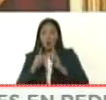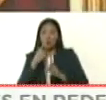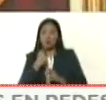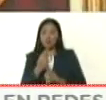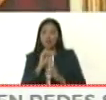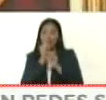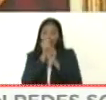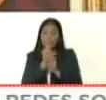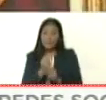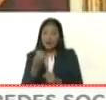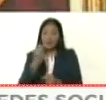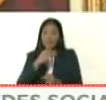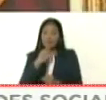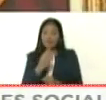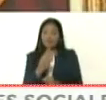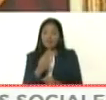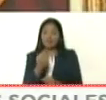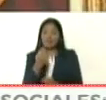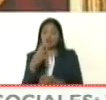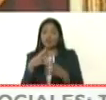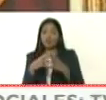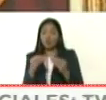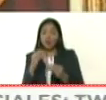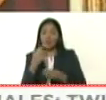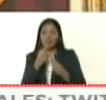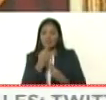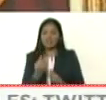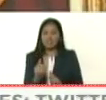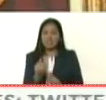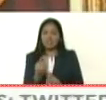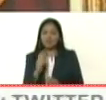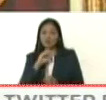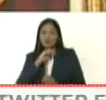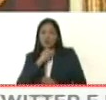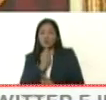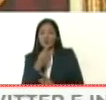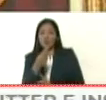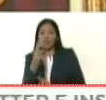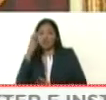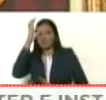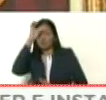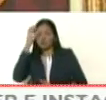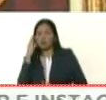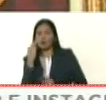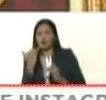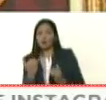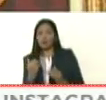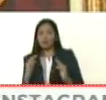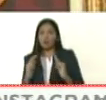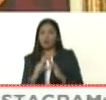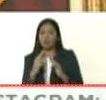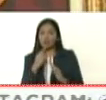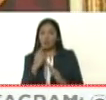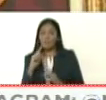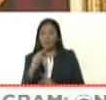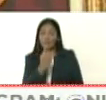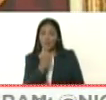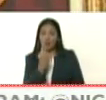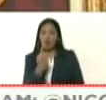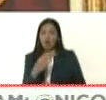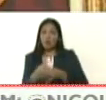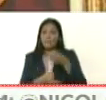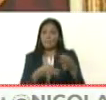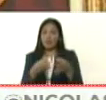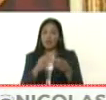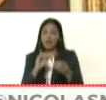de la pantalla. Ya vamos a hablar y vamos a decir secretos que usted debe saber. Marilyn Di Luca, primero lo primero,